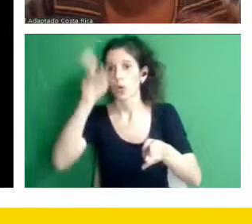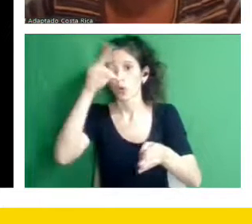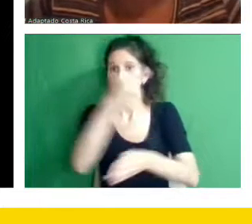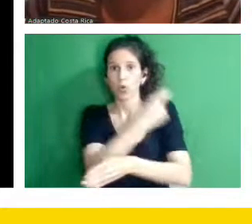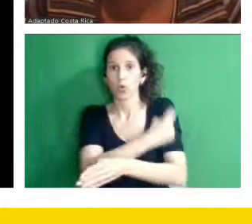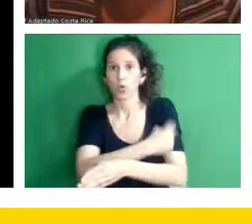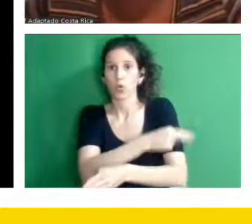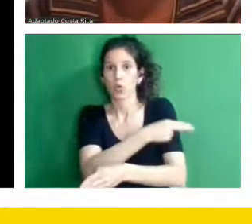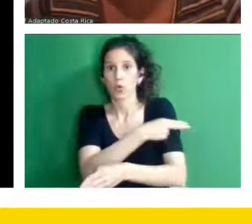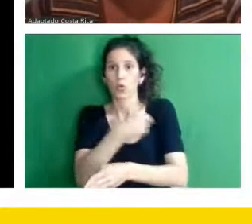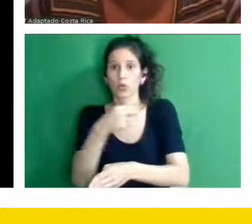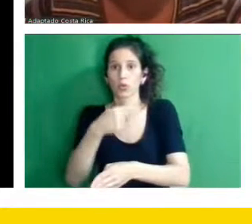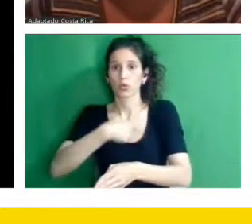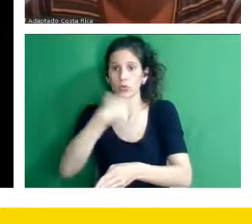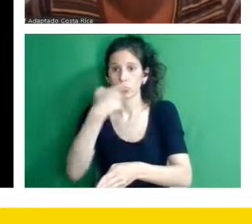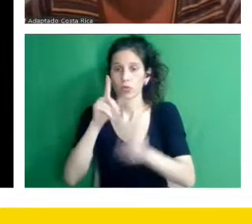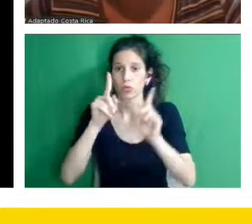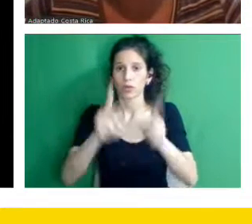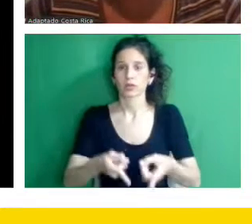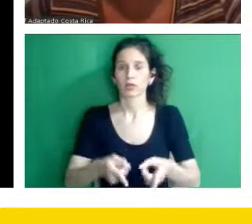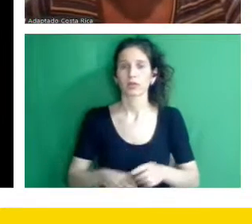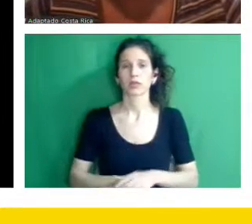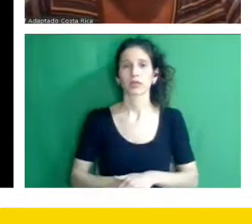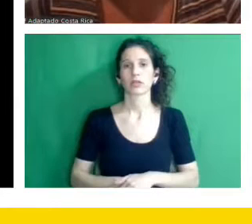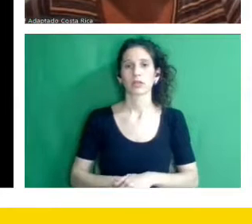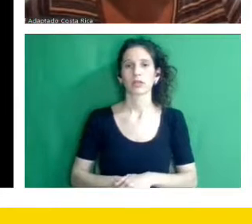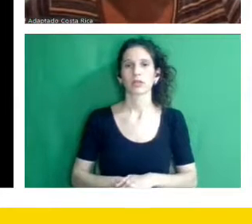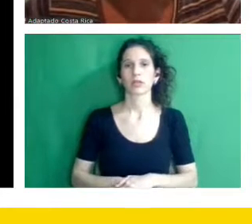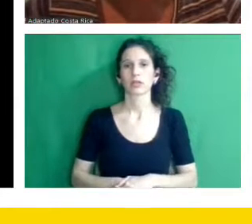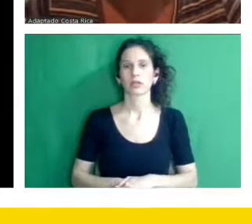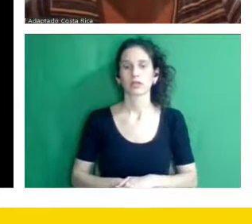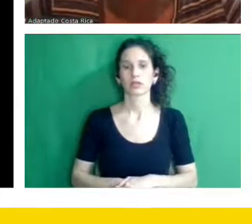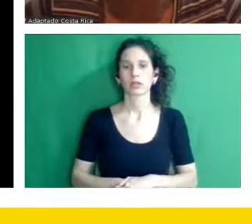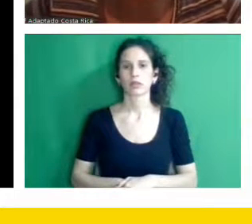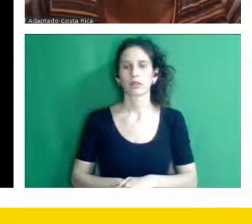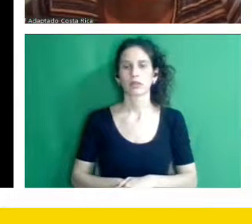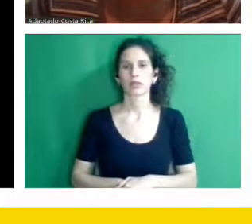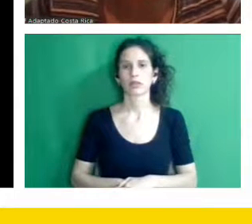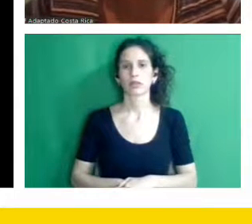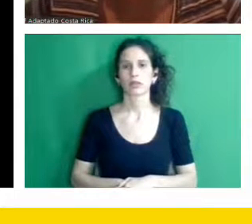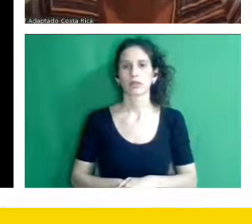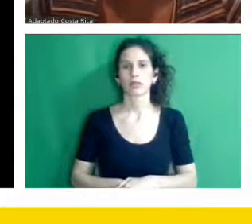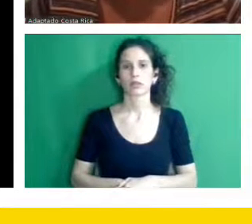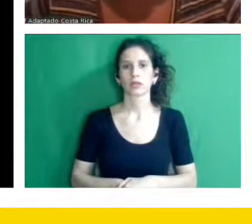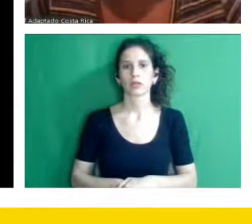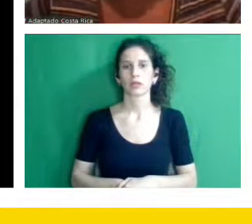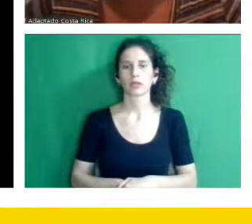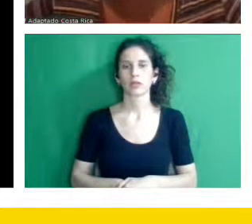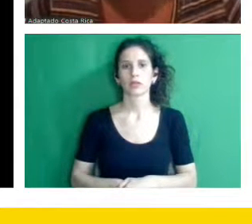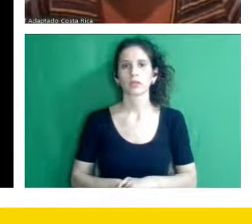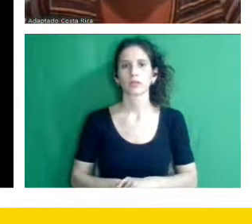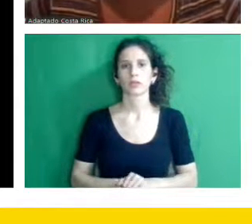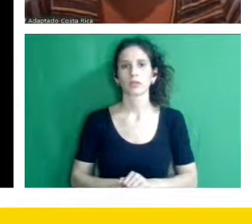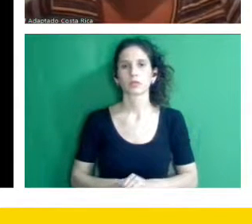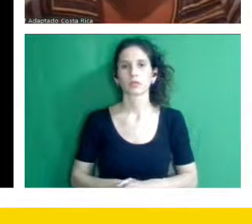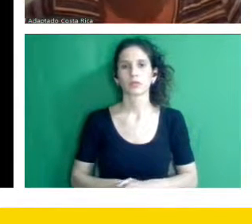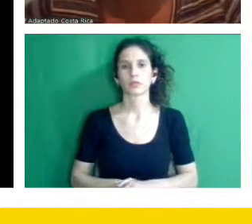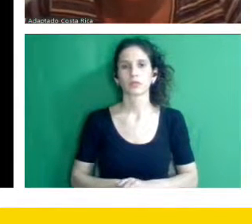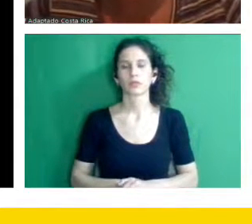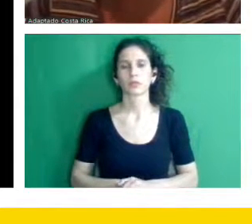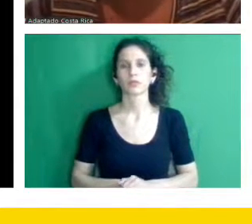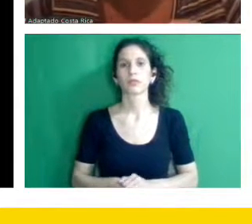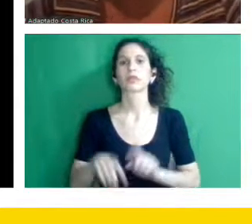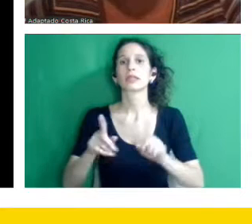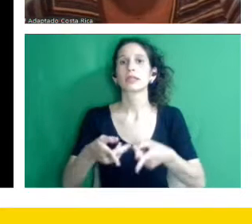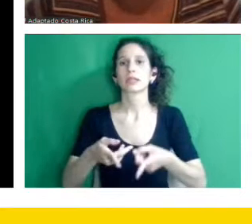hizo hace un tiempo la adquisición de varias sillas anfibias y en Caldera tienen el servicio de, creo